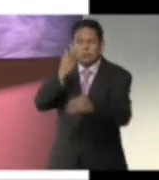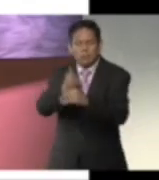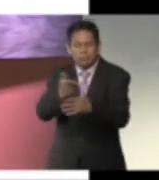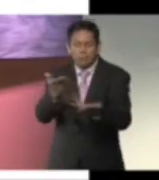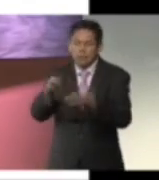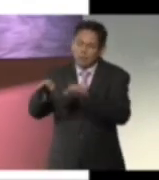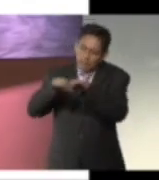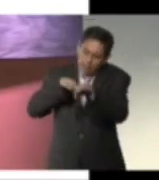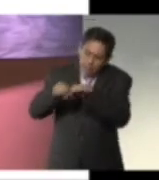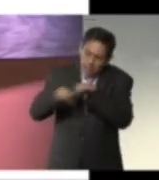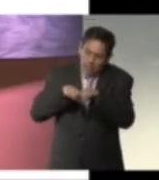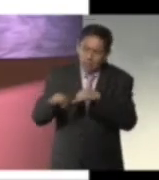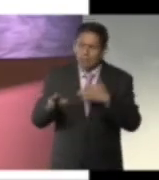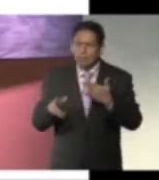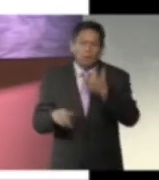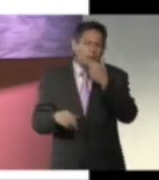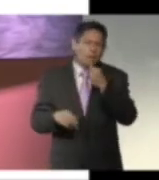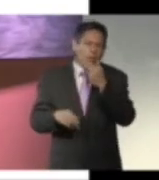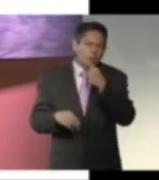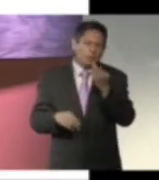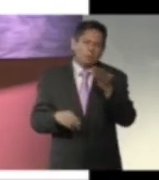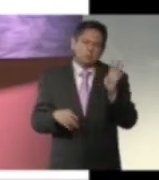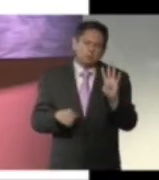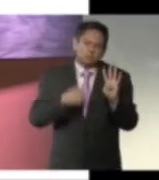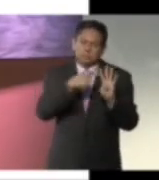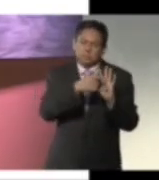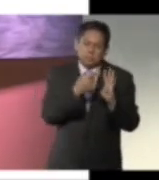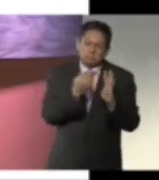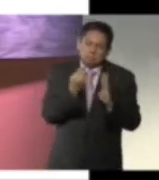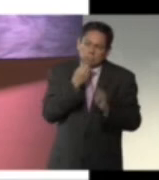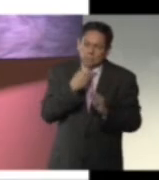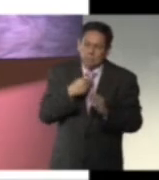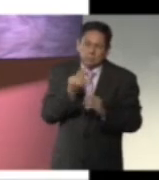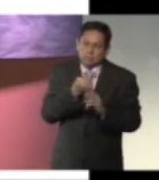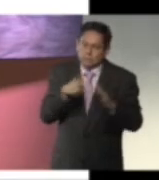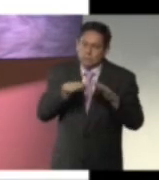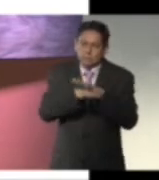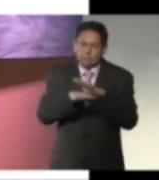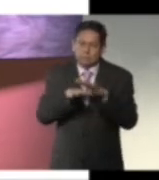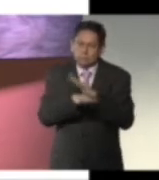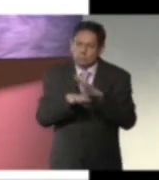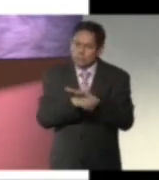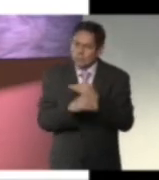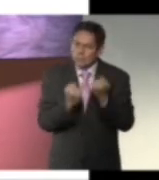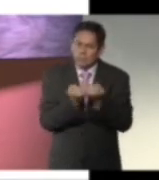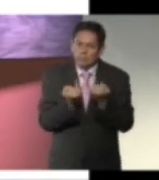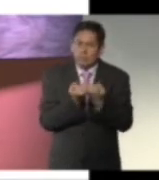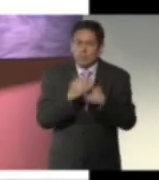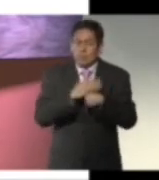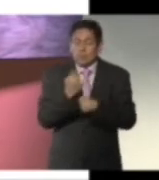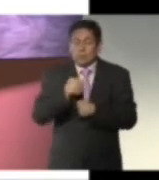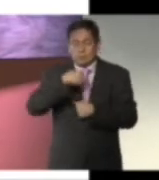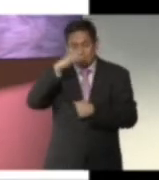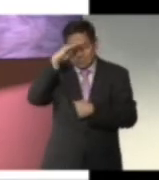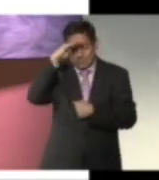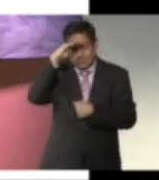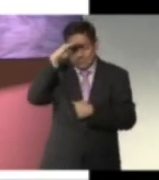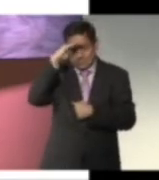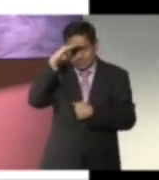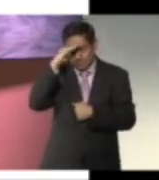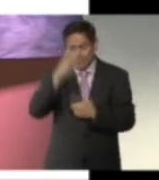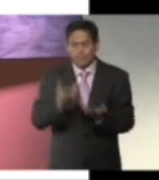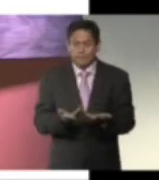los señores tendrán que abordar desde su espacio también, porque yo planteo que es absolutamente